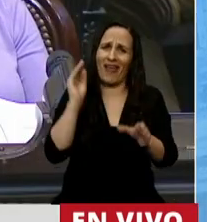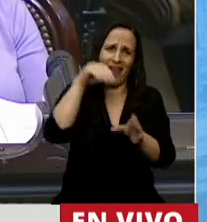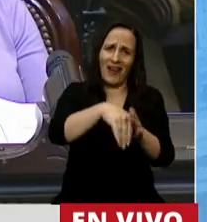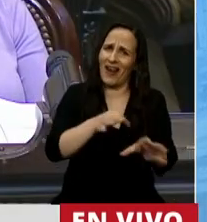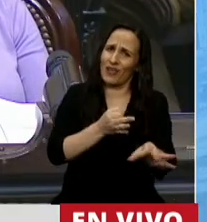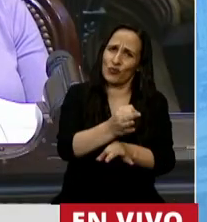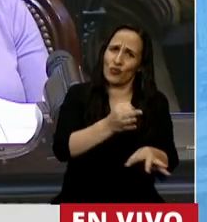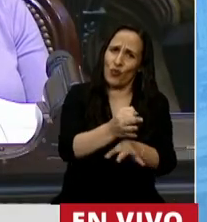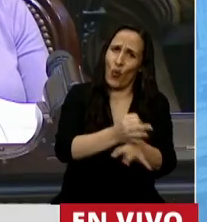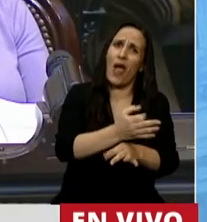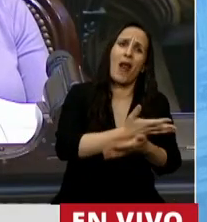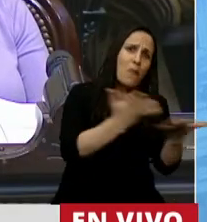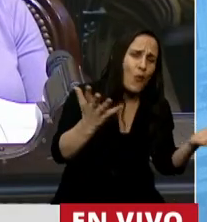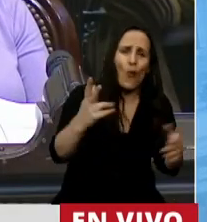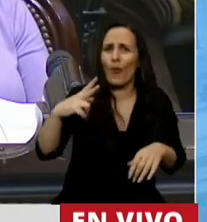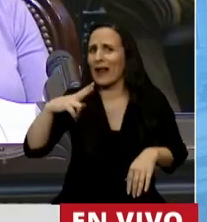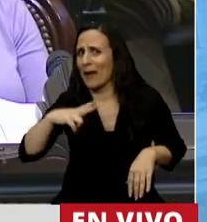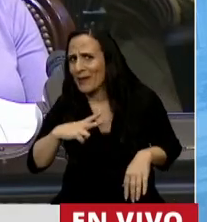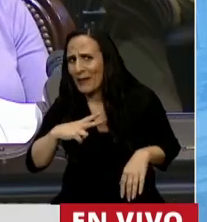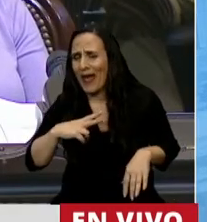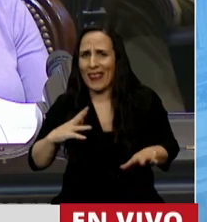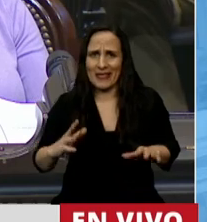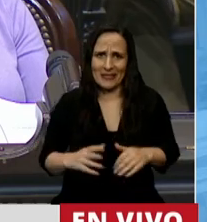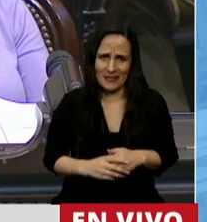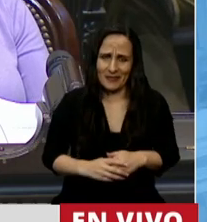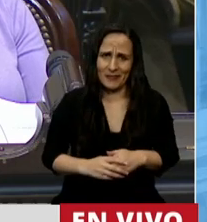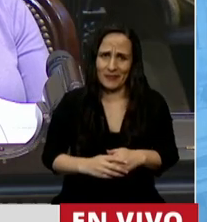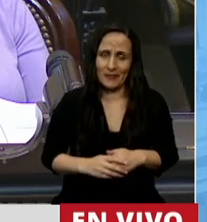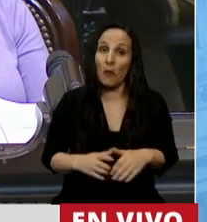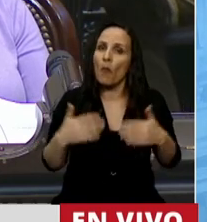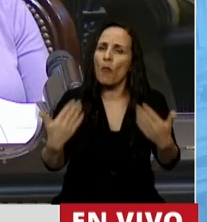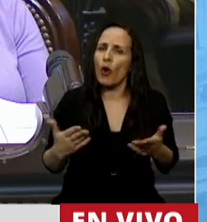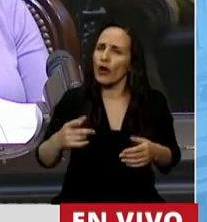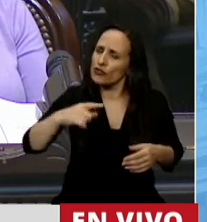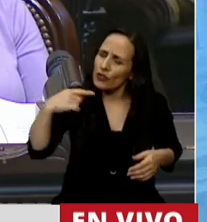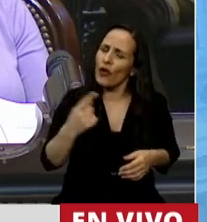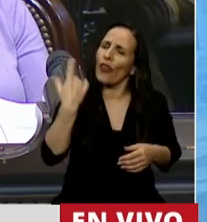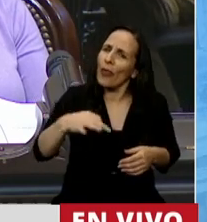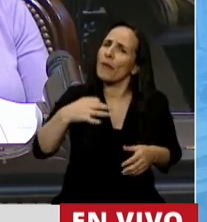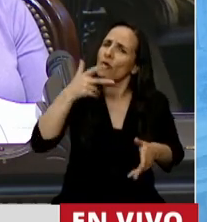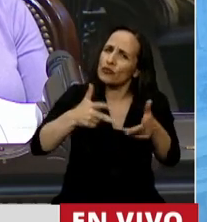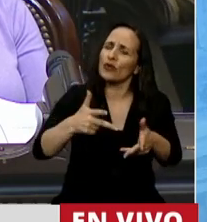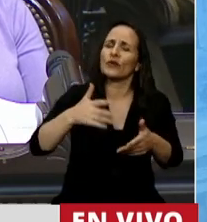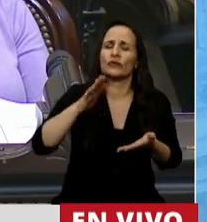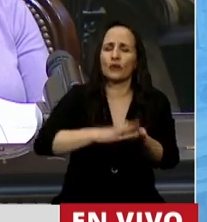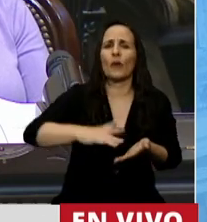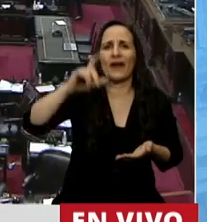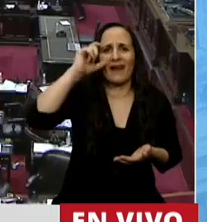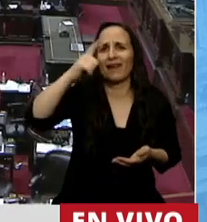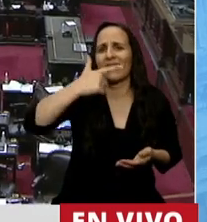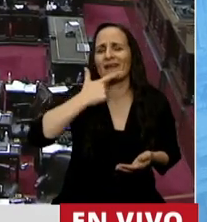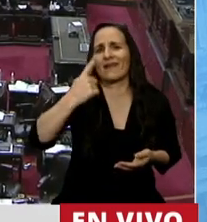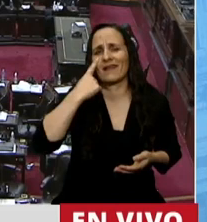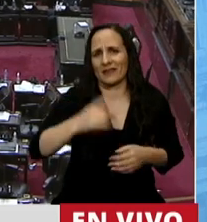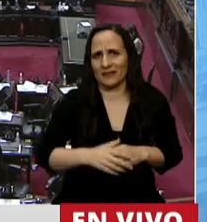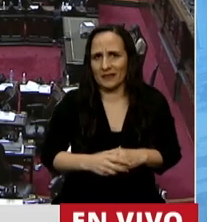en nuestras escuelas públicas y en nuestras escuelas privadas. Y por eso tenemos que hablar de la educación sexual integral.